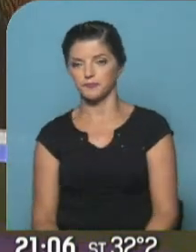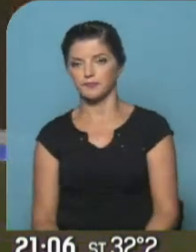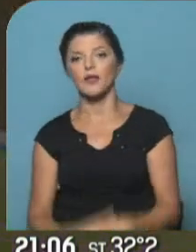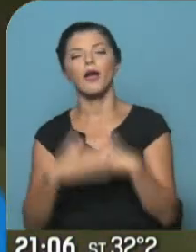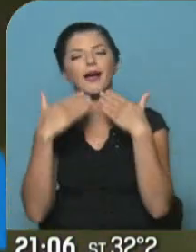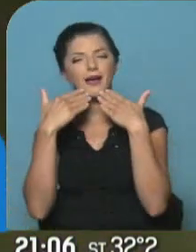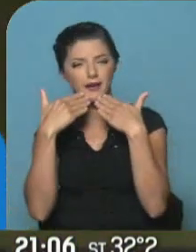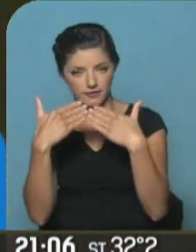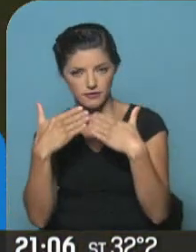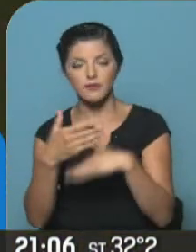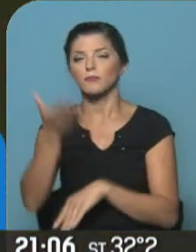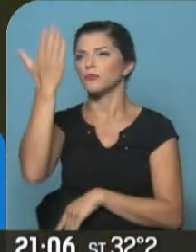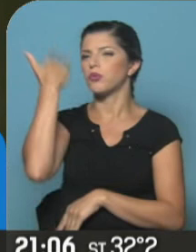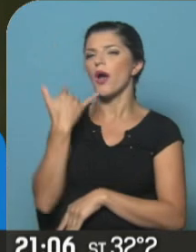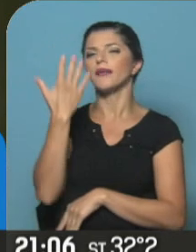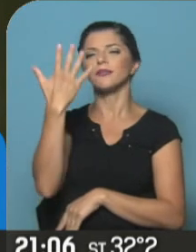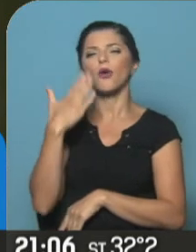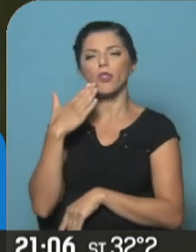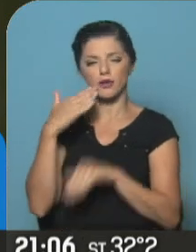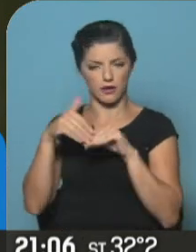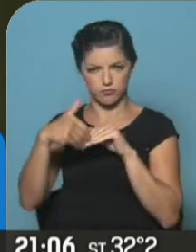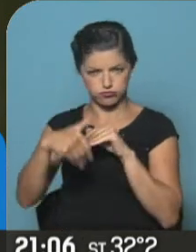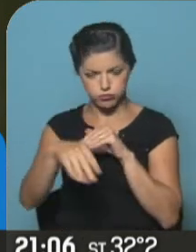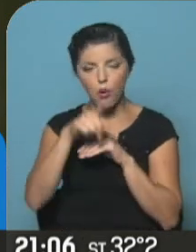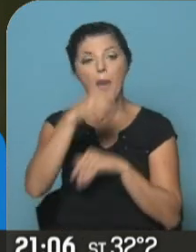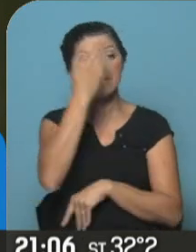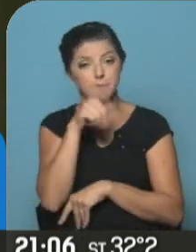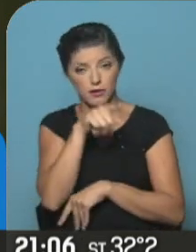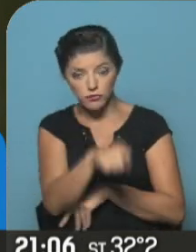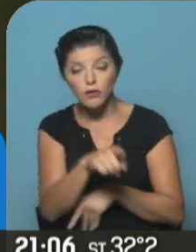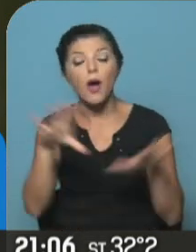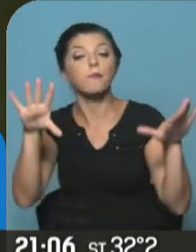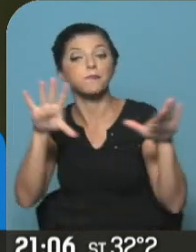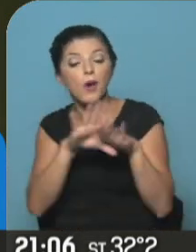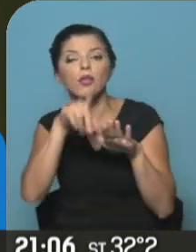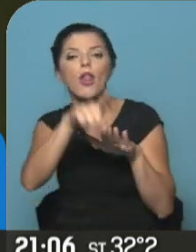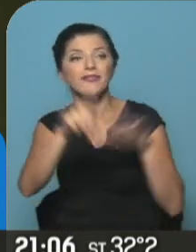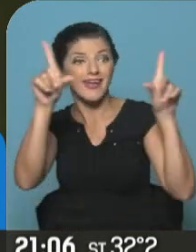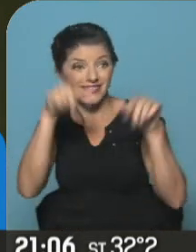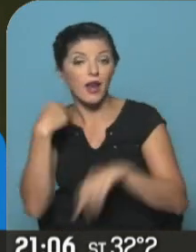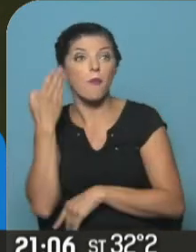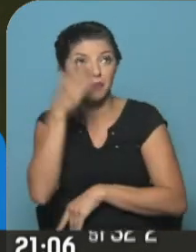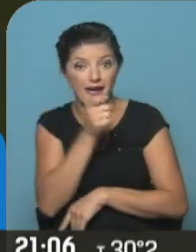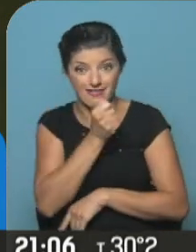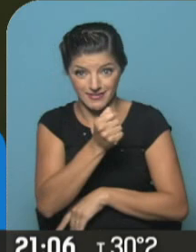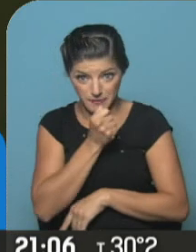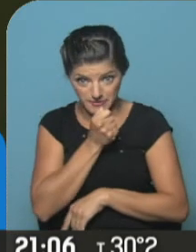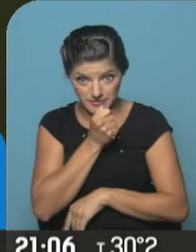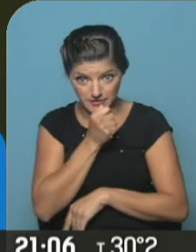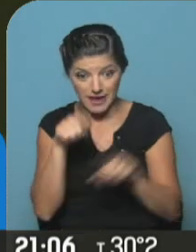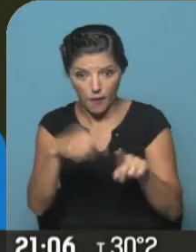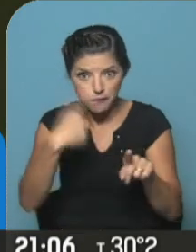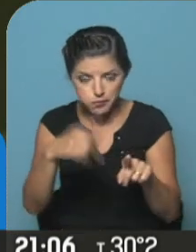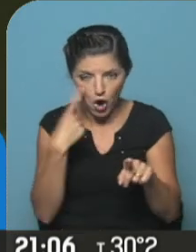conoció pasada a las 5 de la tarde, justamente cuando Lagomarsino estaba siendo entrevistado en un canal de televisión. Con respecto a las primeras repercusiones,